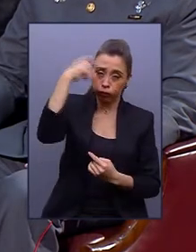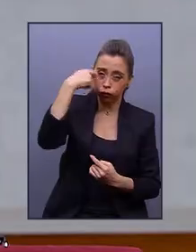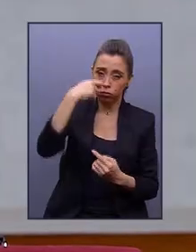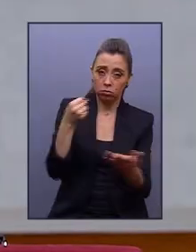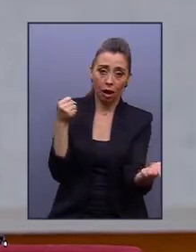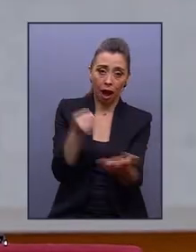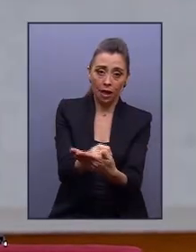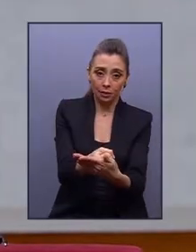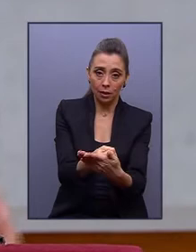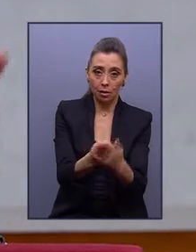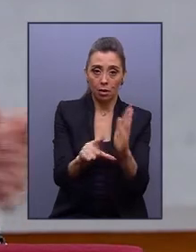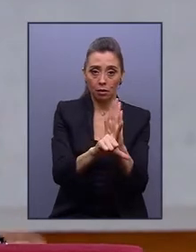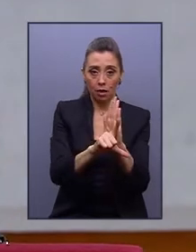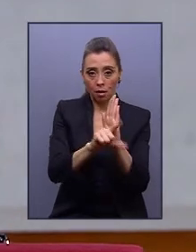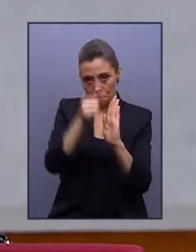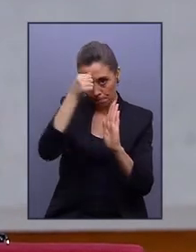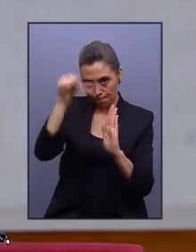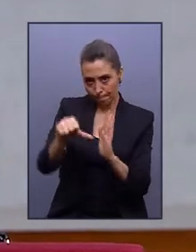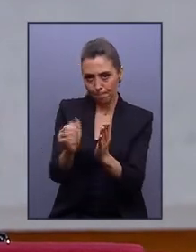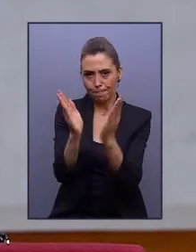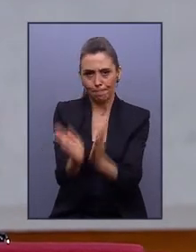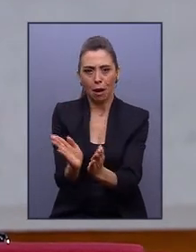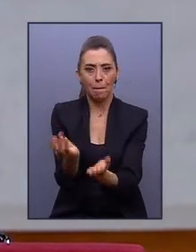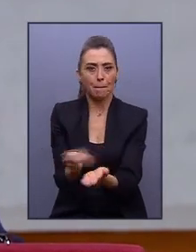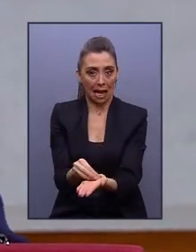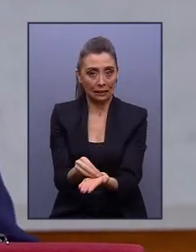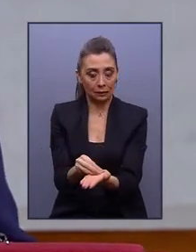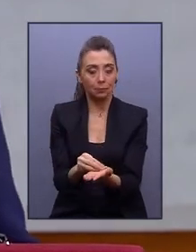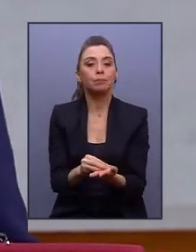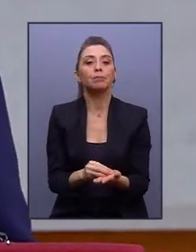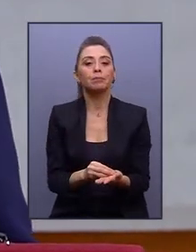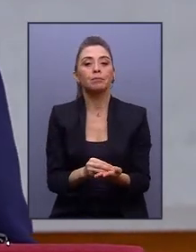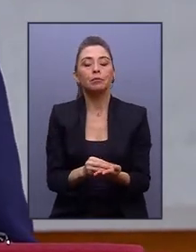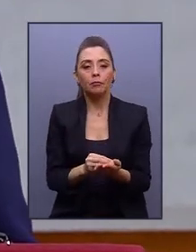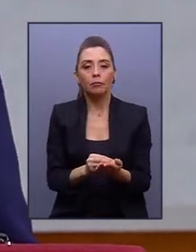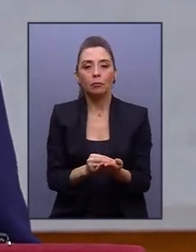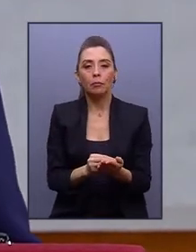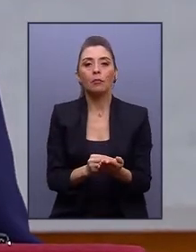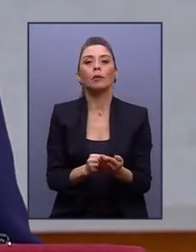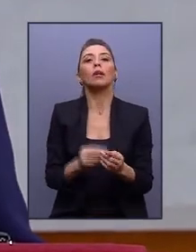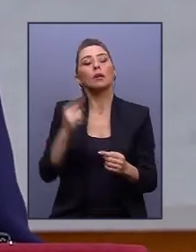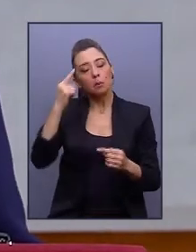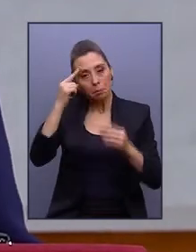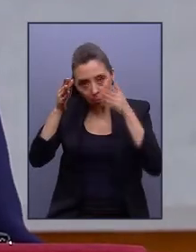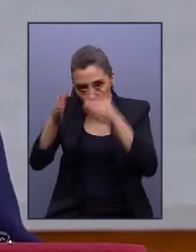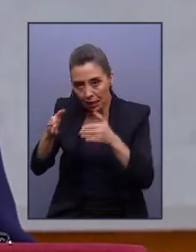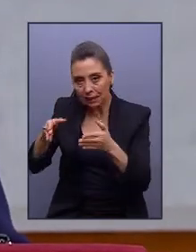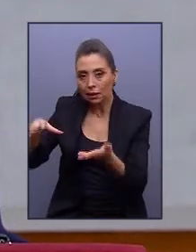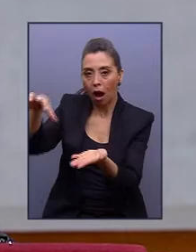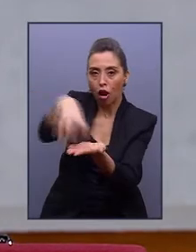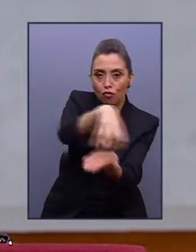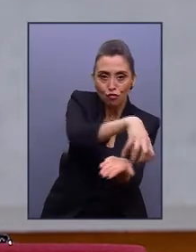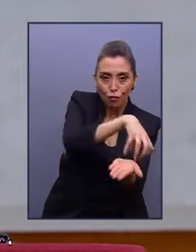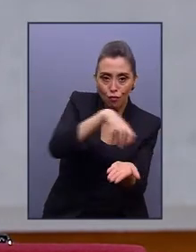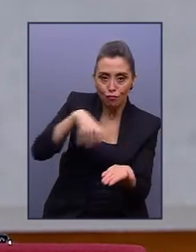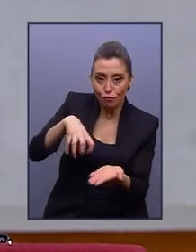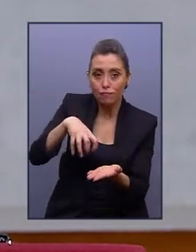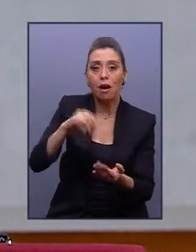accidente son mucho mayores. Sobre todo, optamos por la focalización territorial y la participación